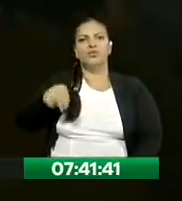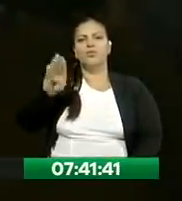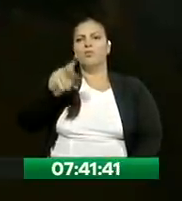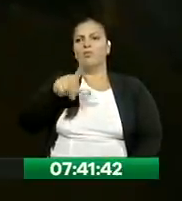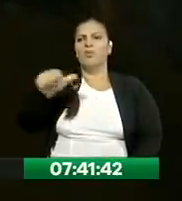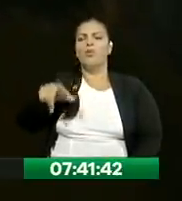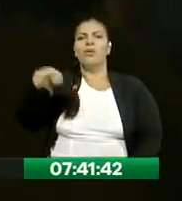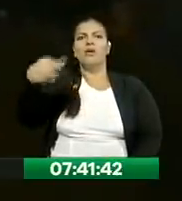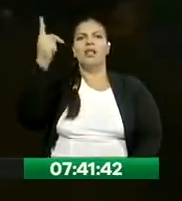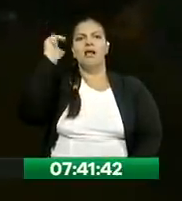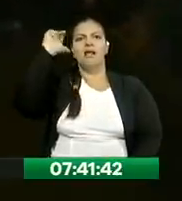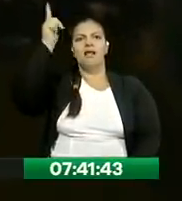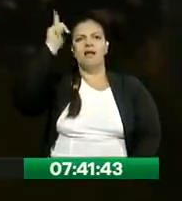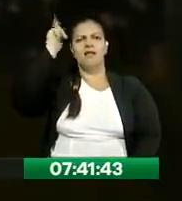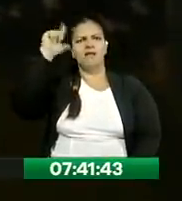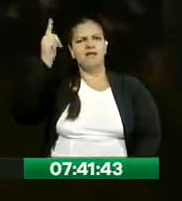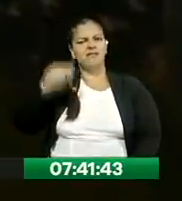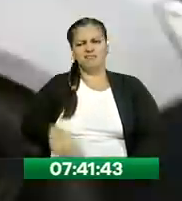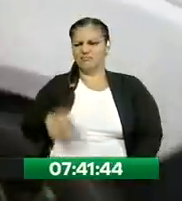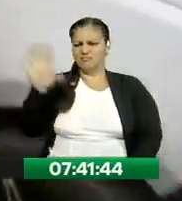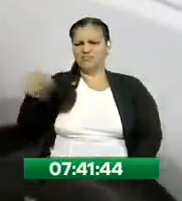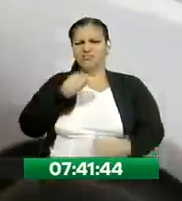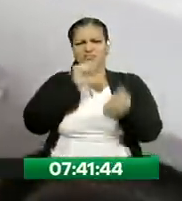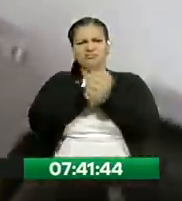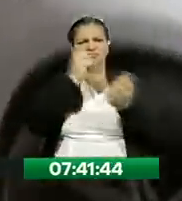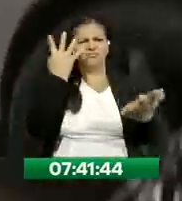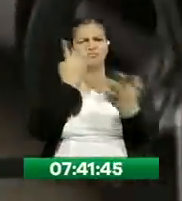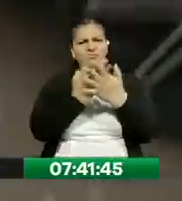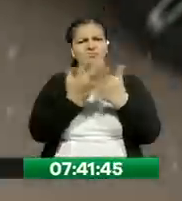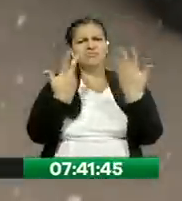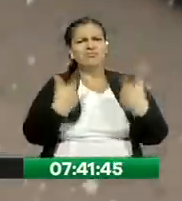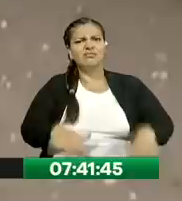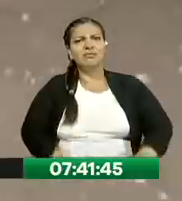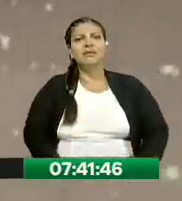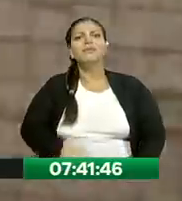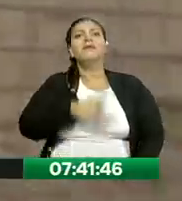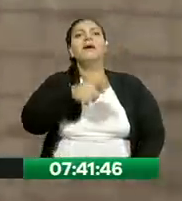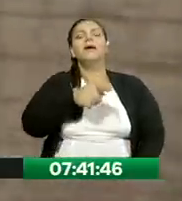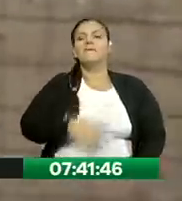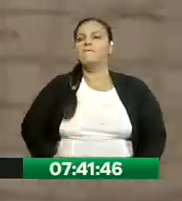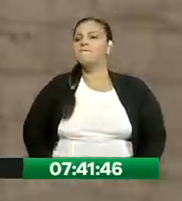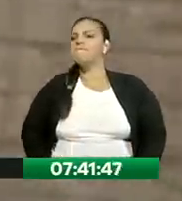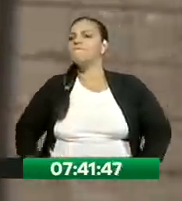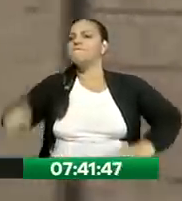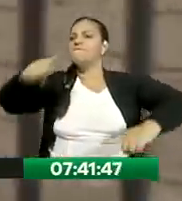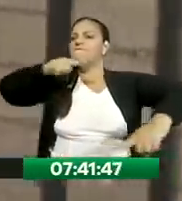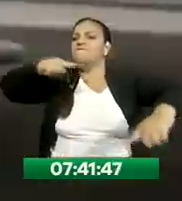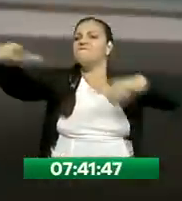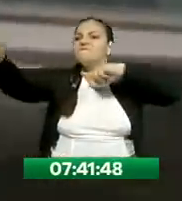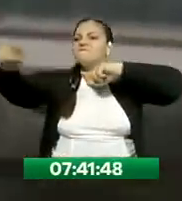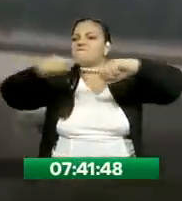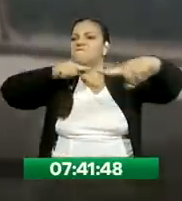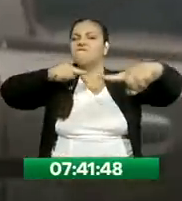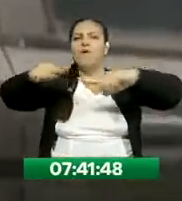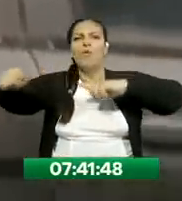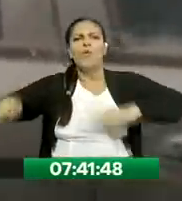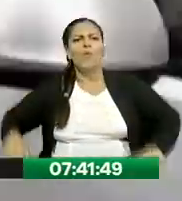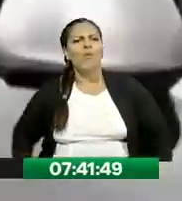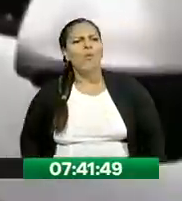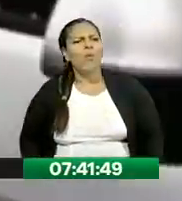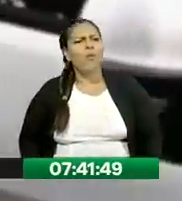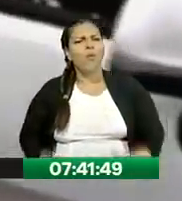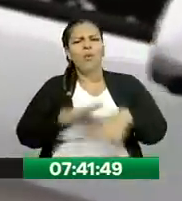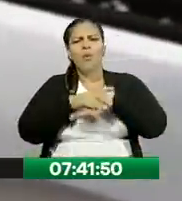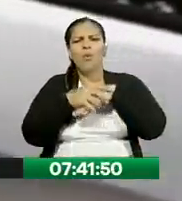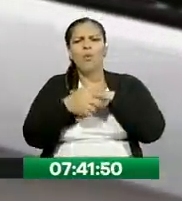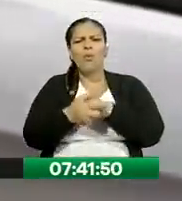La Tacunga por un caso de tráfico de drogas, quien supuestamente desde prisión habría mentalizado el atentado con granada a la